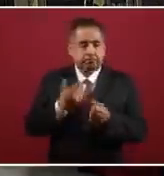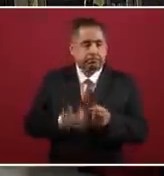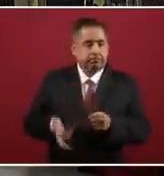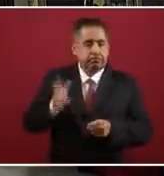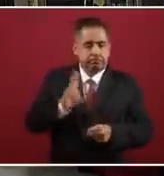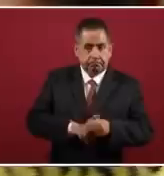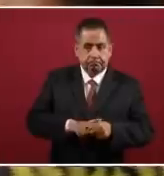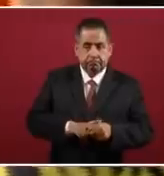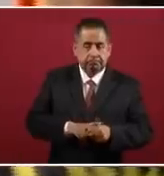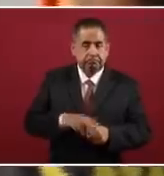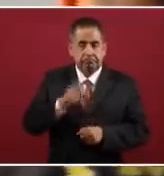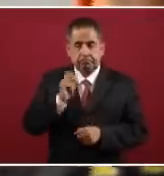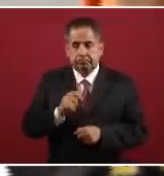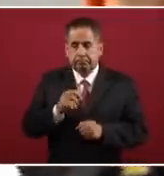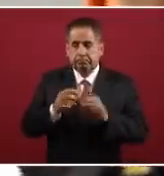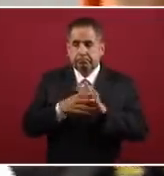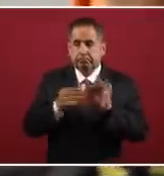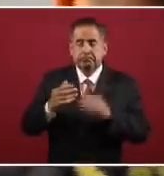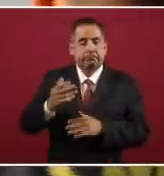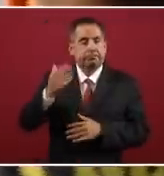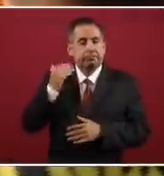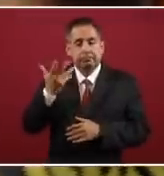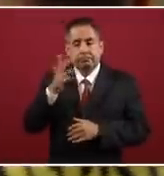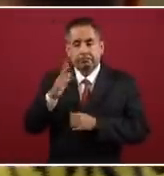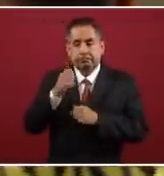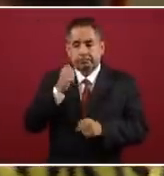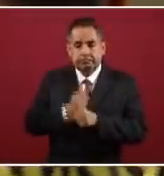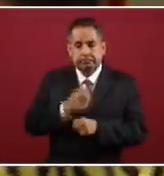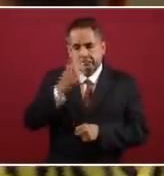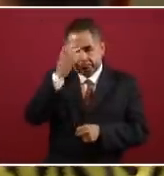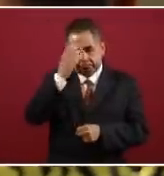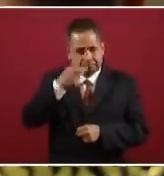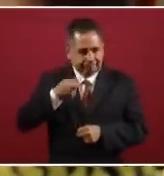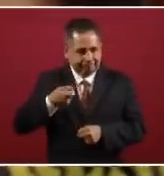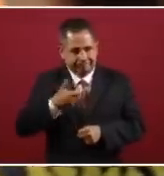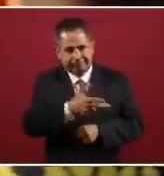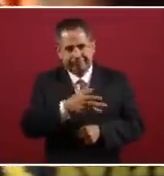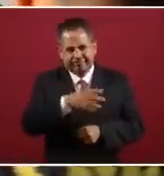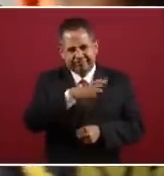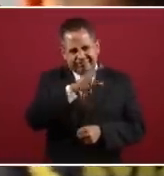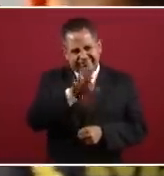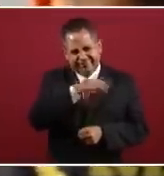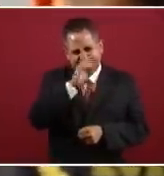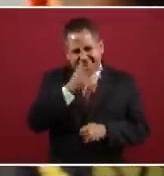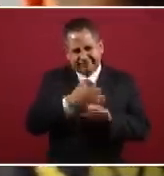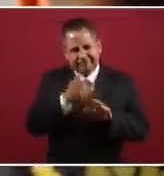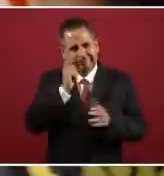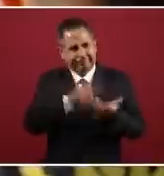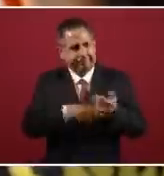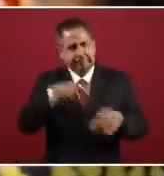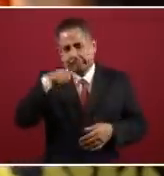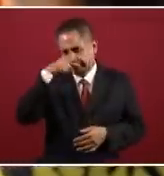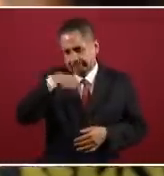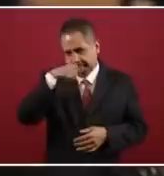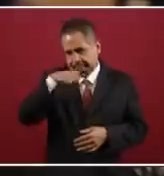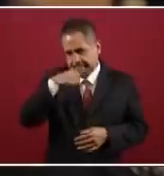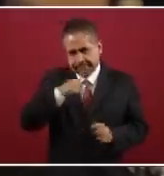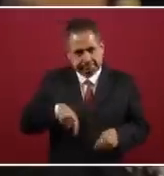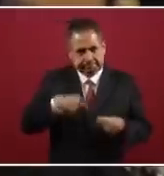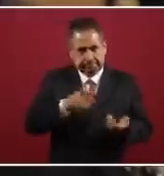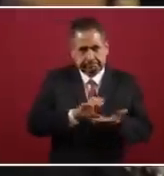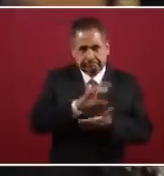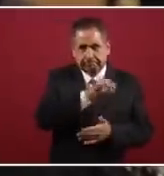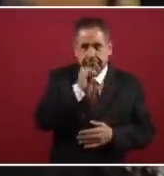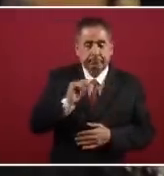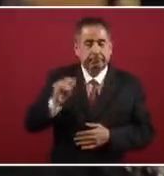existe un hospital que se pronosticó hace 10 años, de los que usted llama elefantes blancos. Sí. Se ha invertido muchísimo dinero. Recientemente